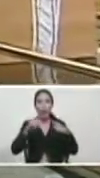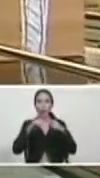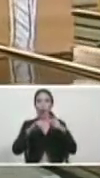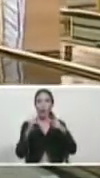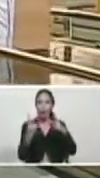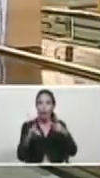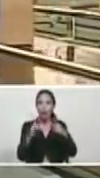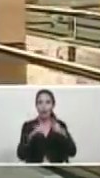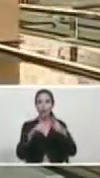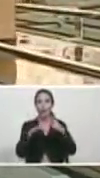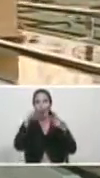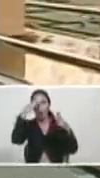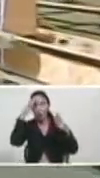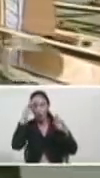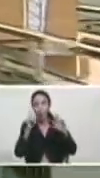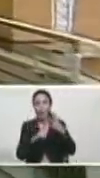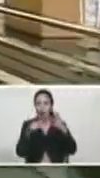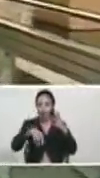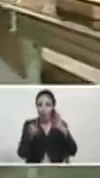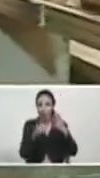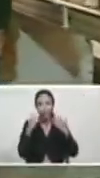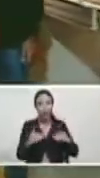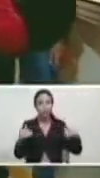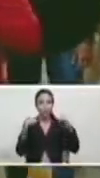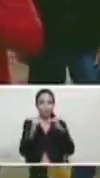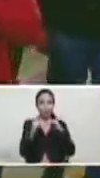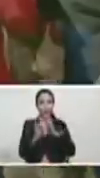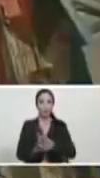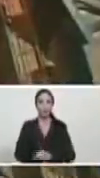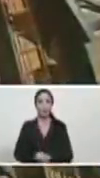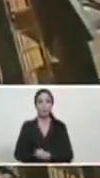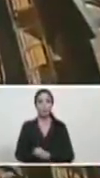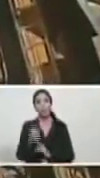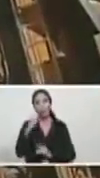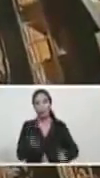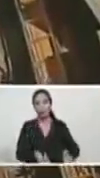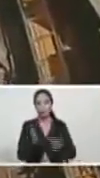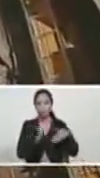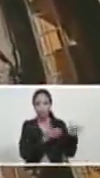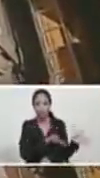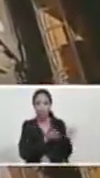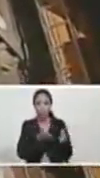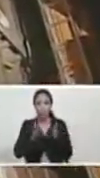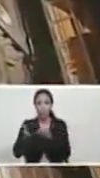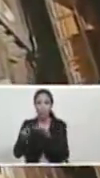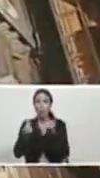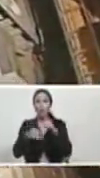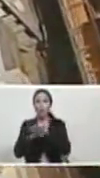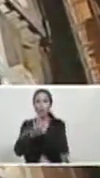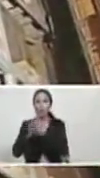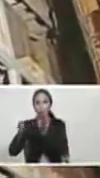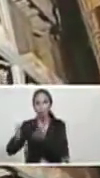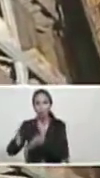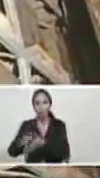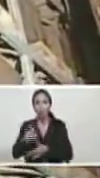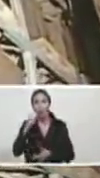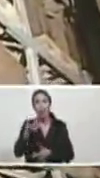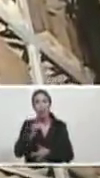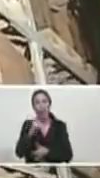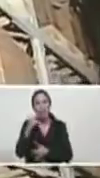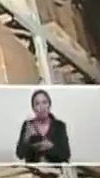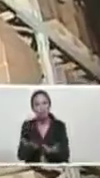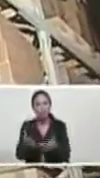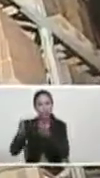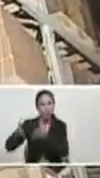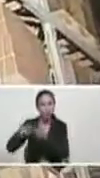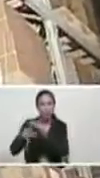Bolivariana para los Pueblos de Nuestra América. Aquí estamos en la estación número 4, Adriana. Presidenta, acá tenemos los diferentes programas